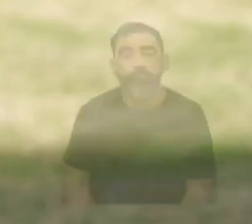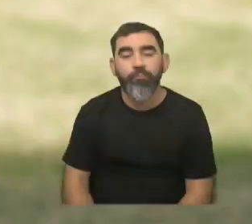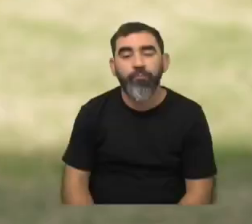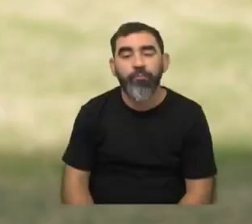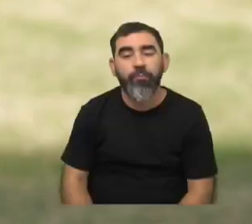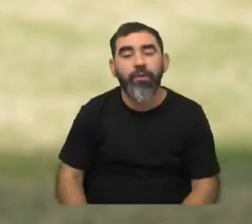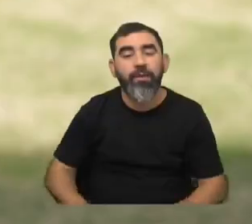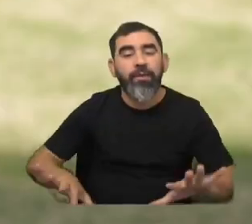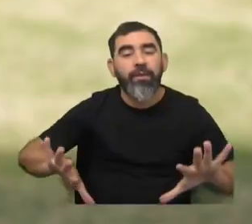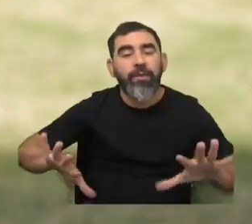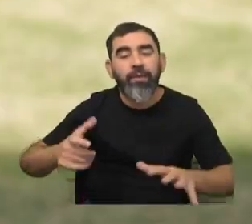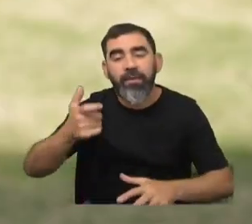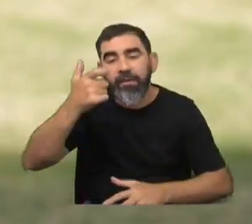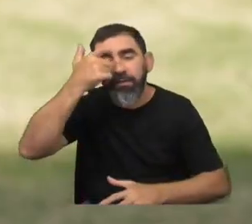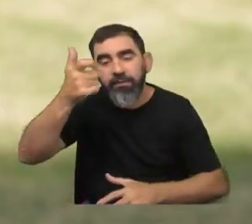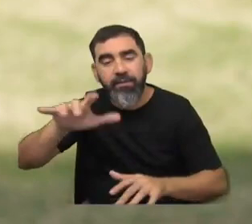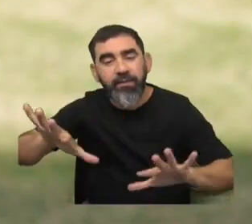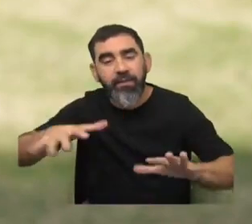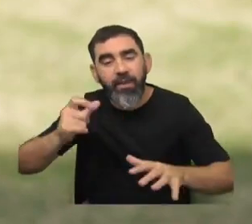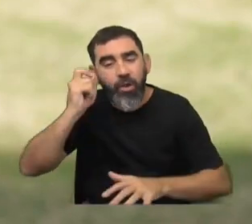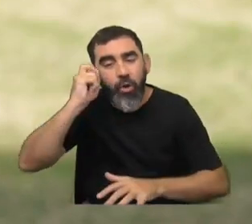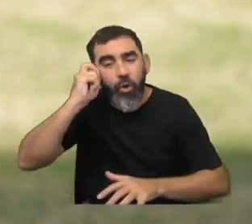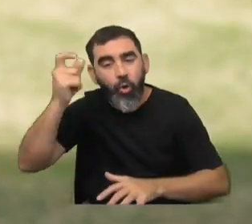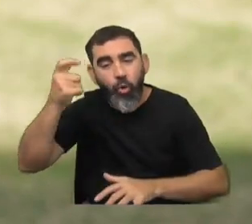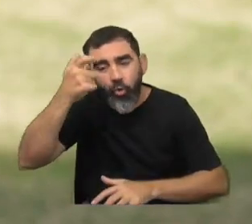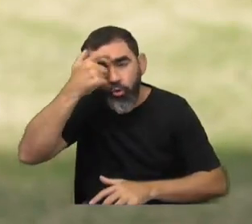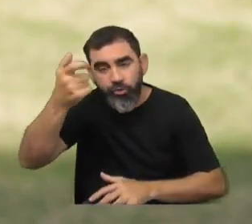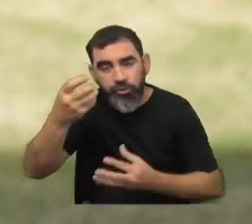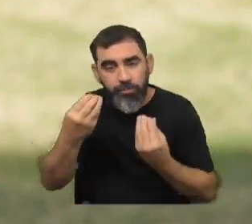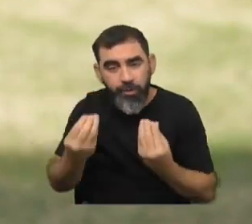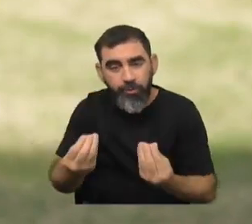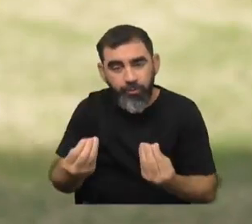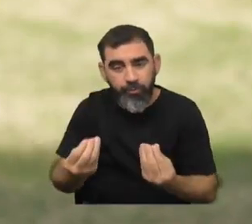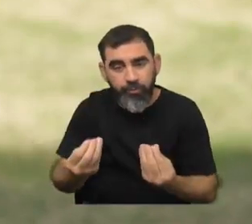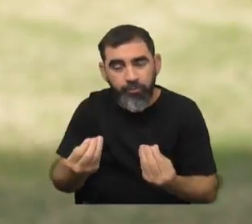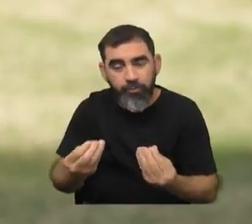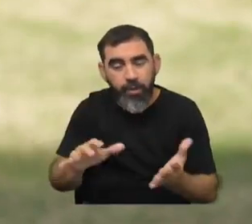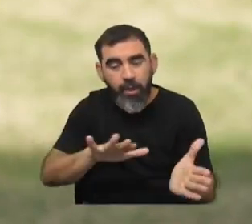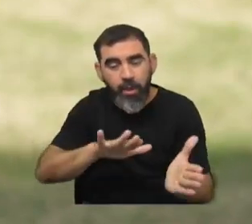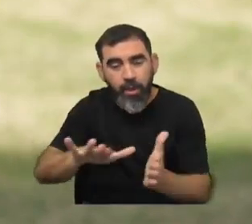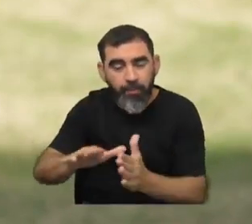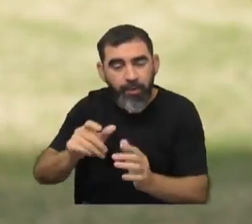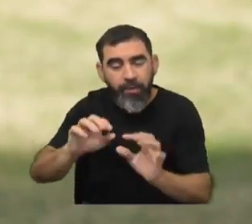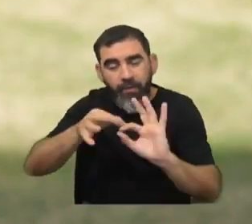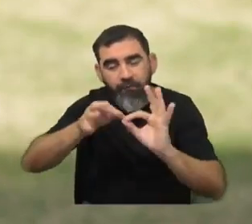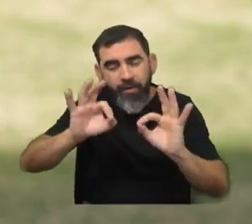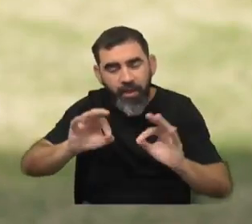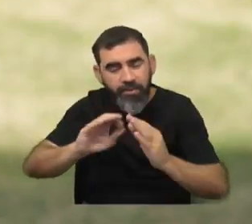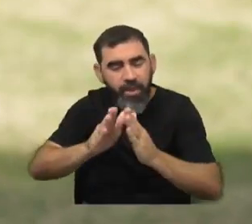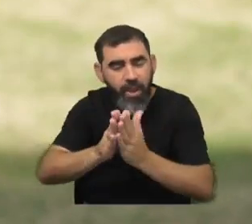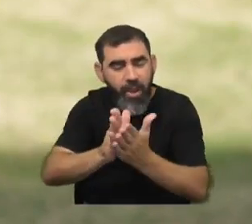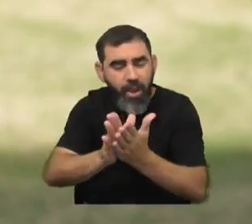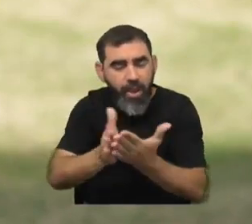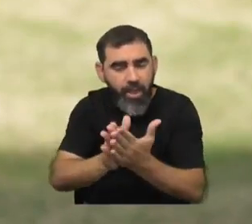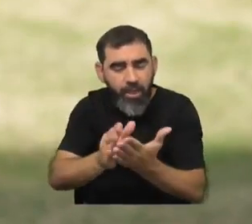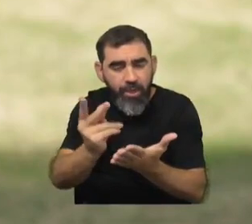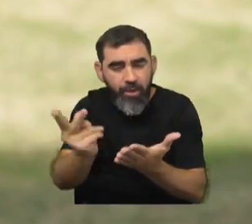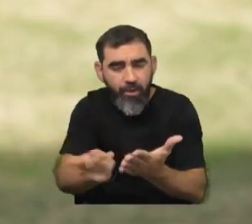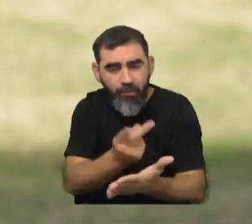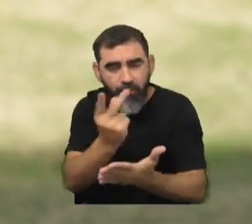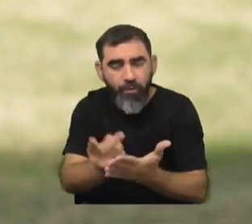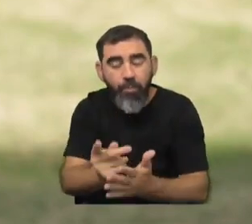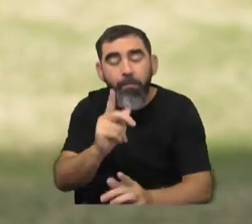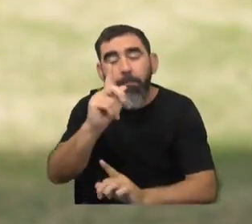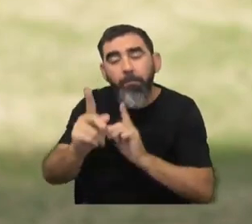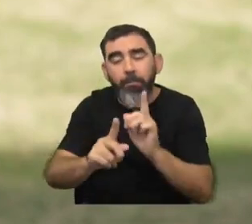¿Qué es la ciencia? ¿Qué es el conocimiento científico? Más allá de definiciones de libros, esas preguntas son